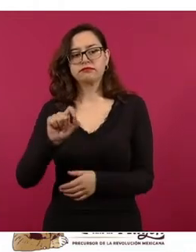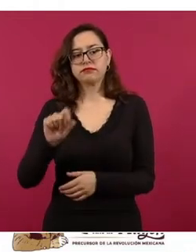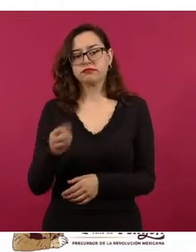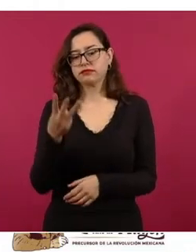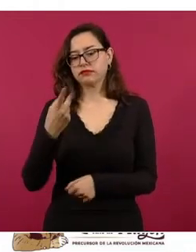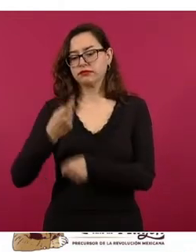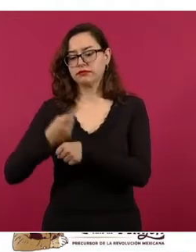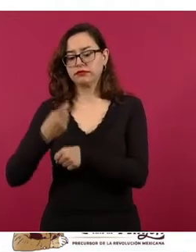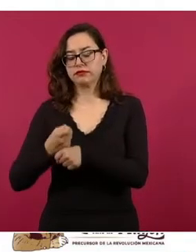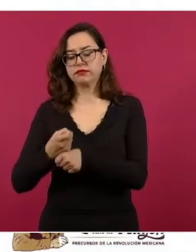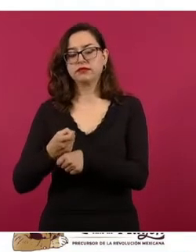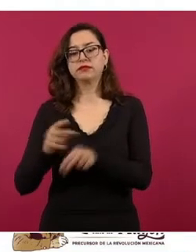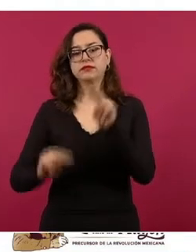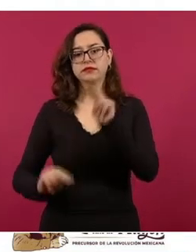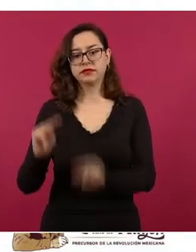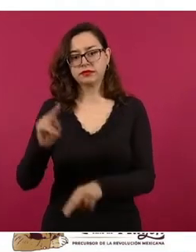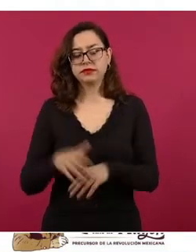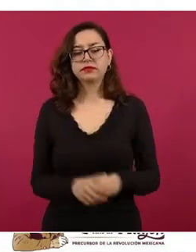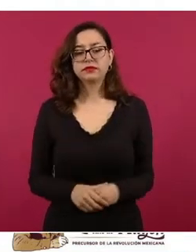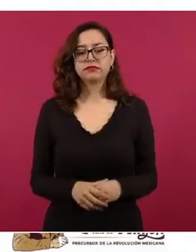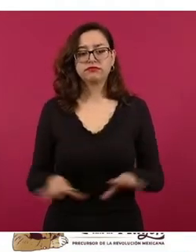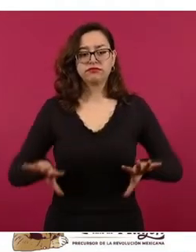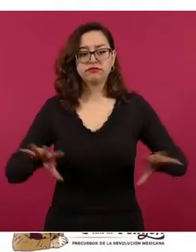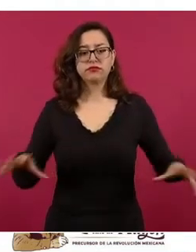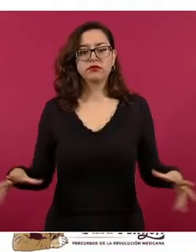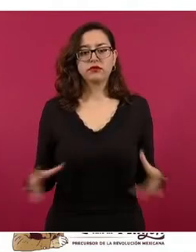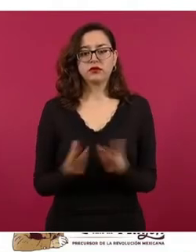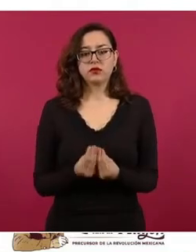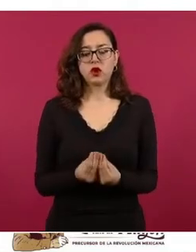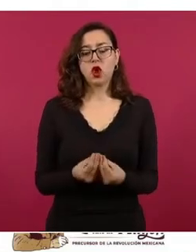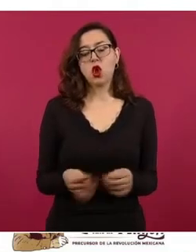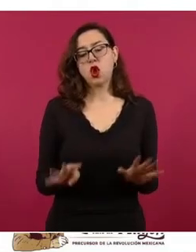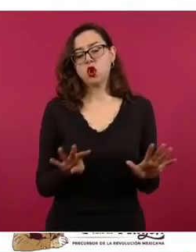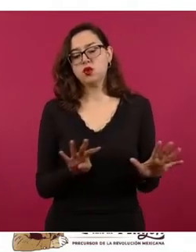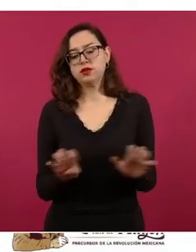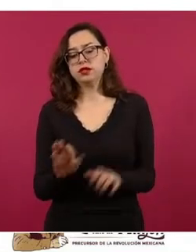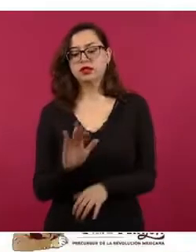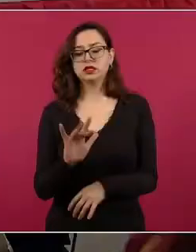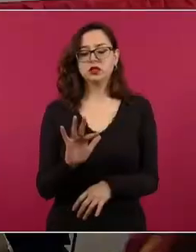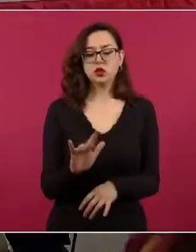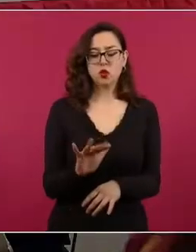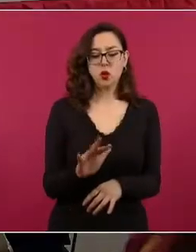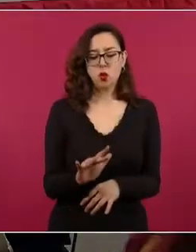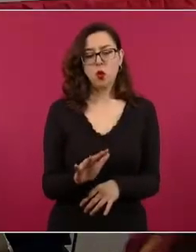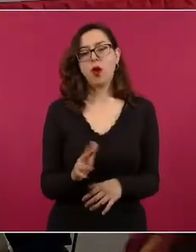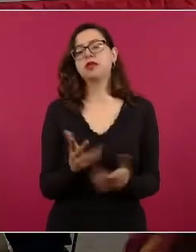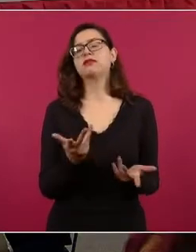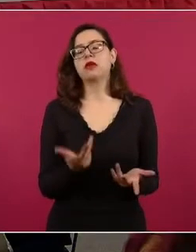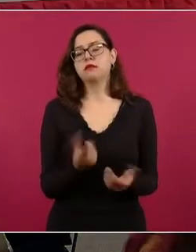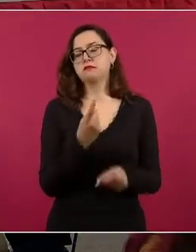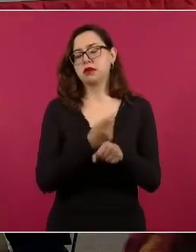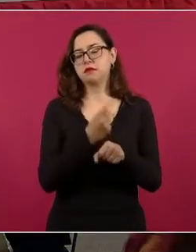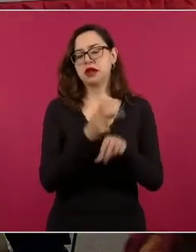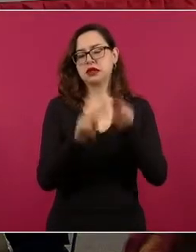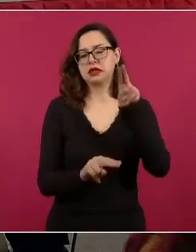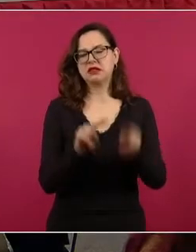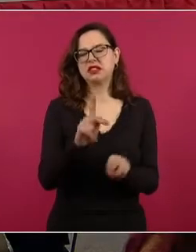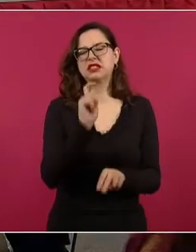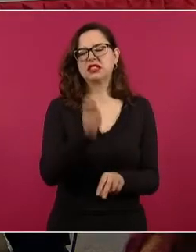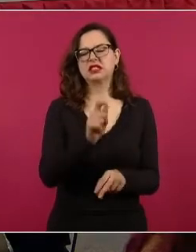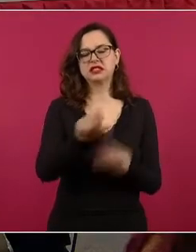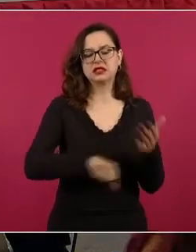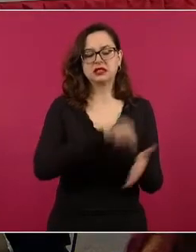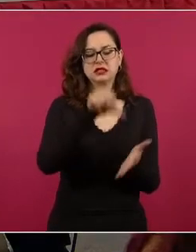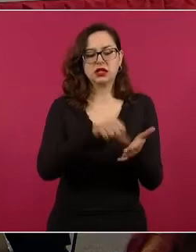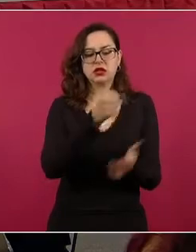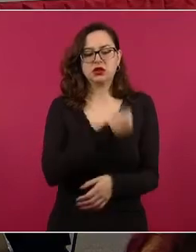que son móviles, son cerca de 950 unidades de primer nivel, centros de salud con